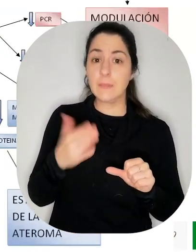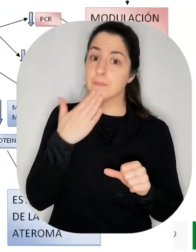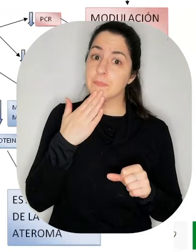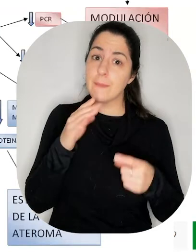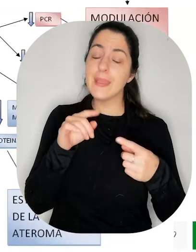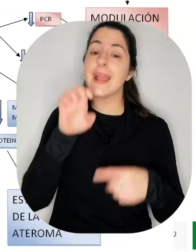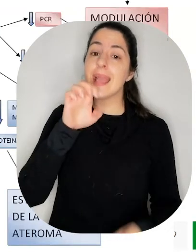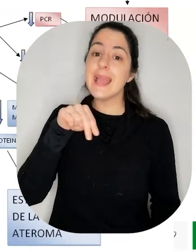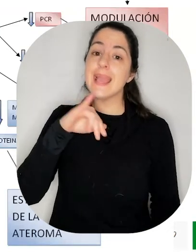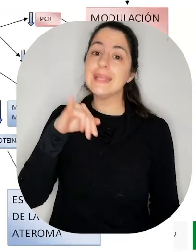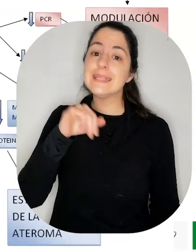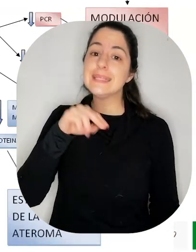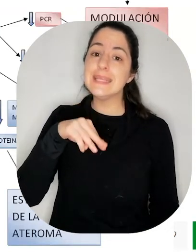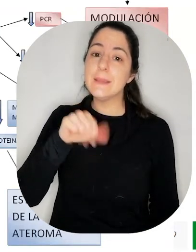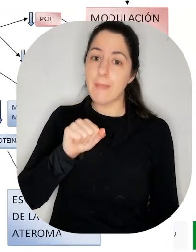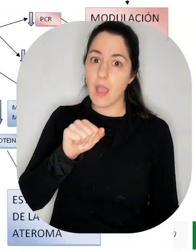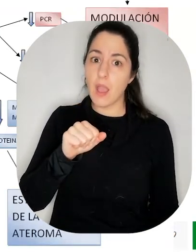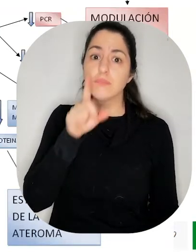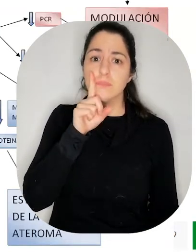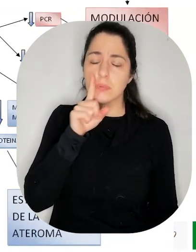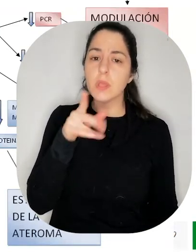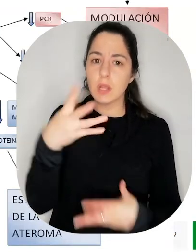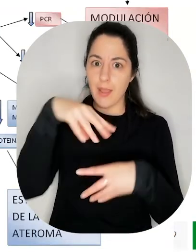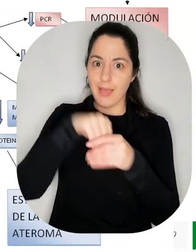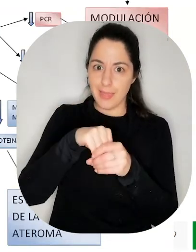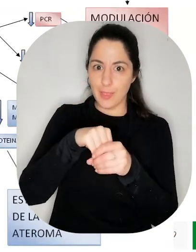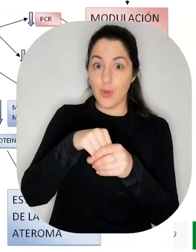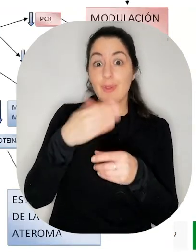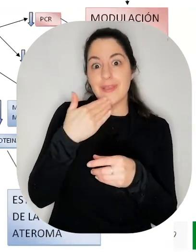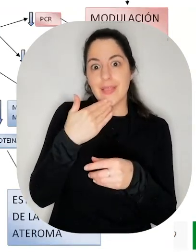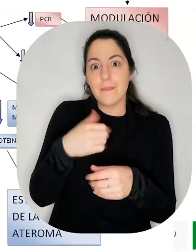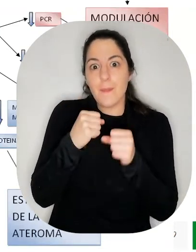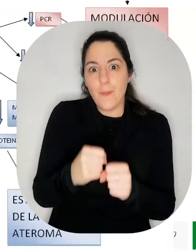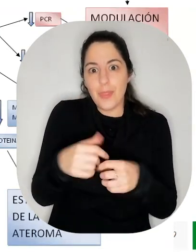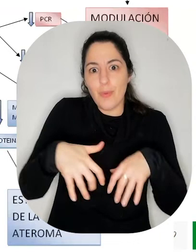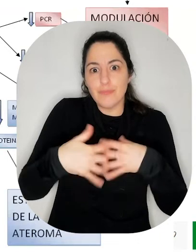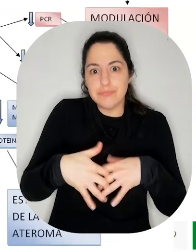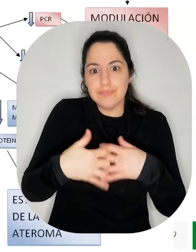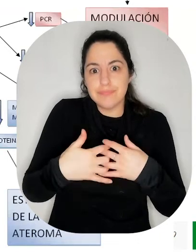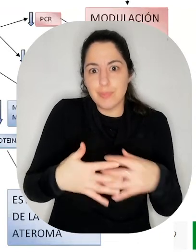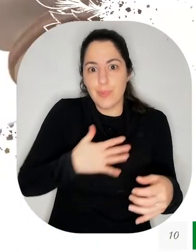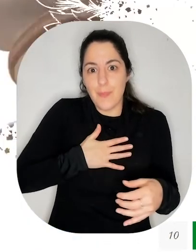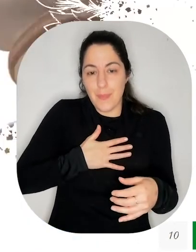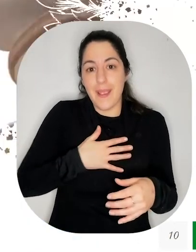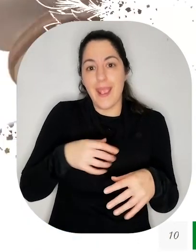Tienen muchas enzimas que también nos sirven a nosotros y precursores que nos permiten fabricar nuestras propias enzimas.